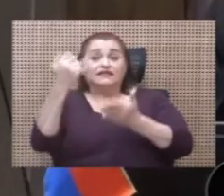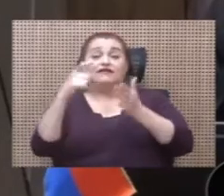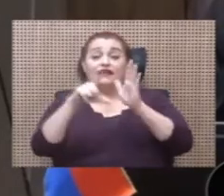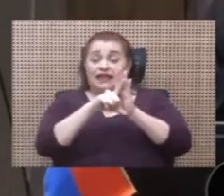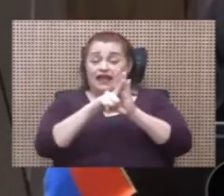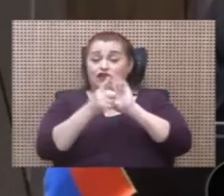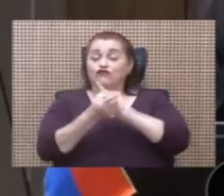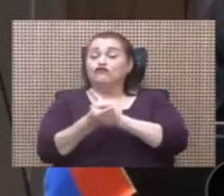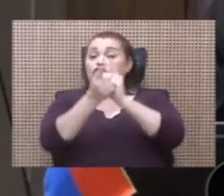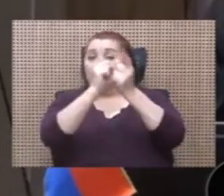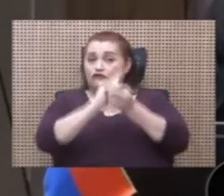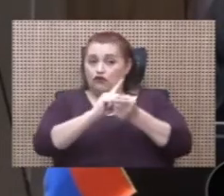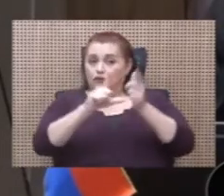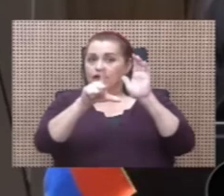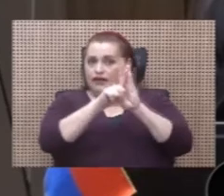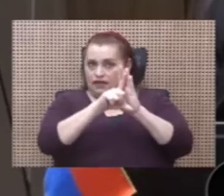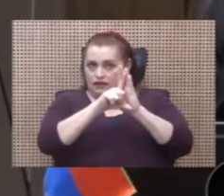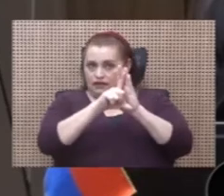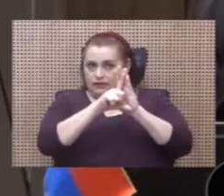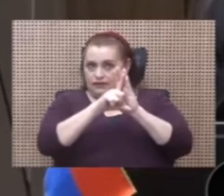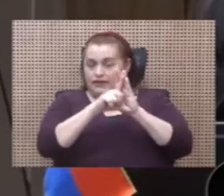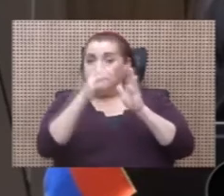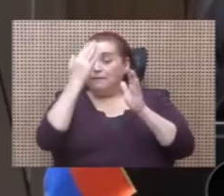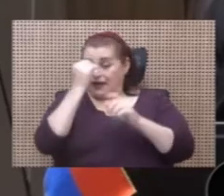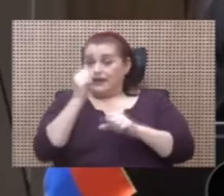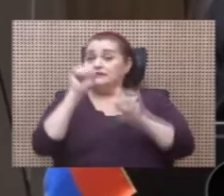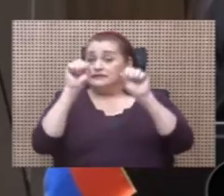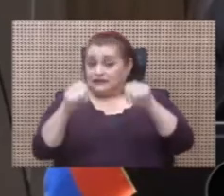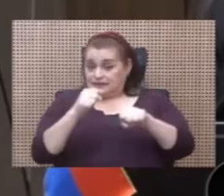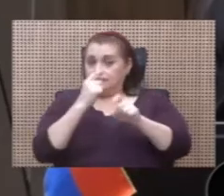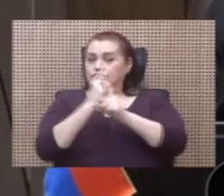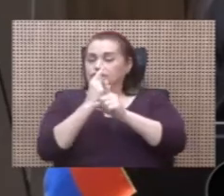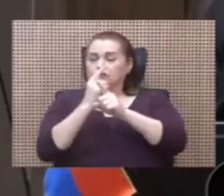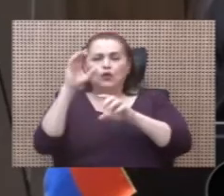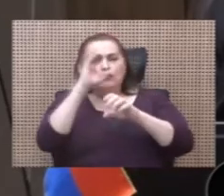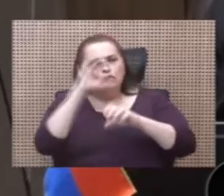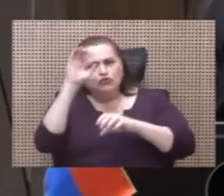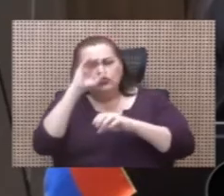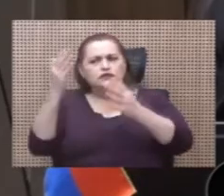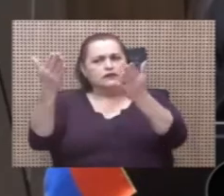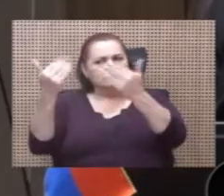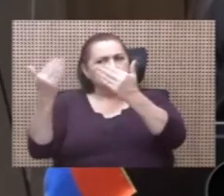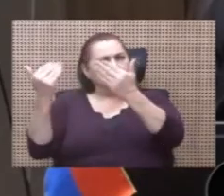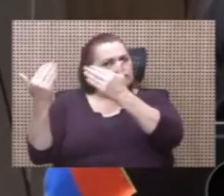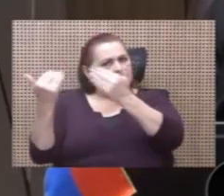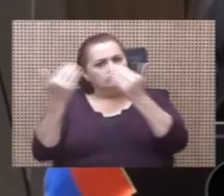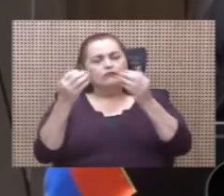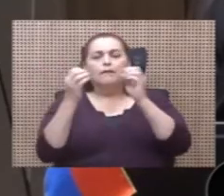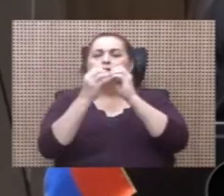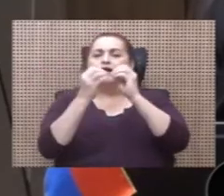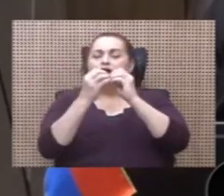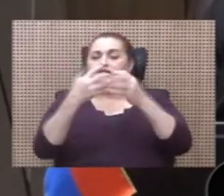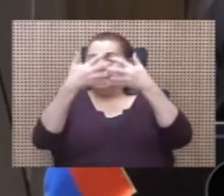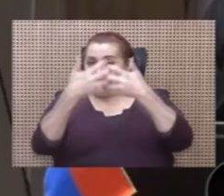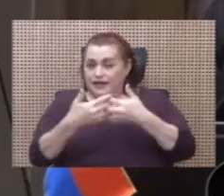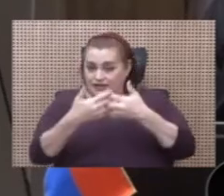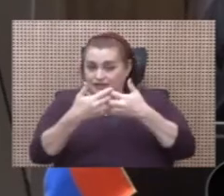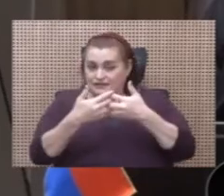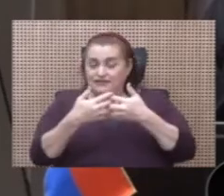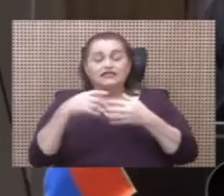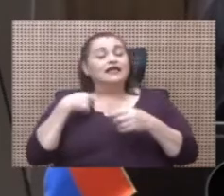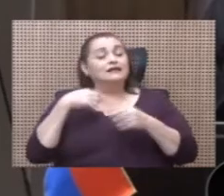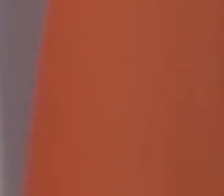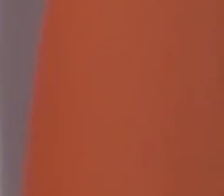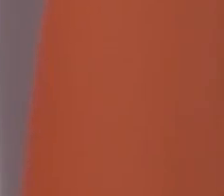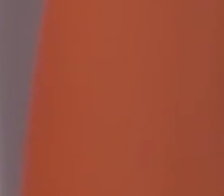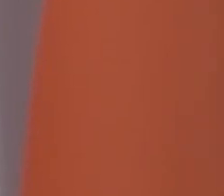reformar esta ley para efectivamente Buscar atraer a más empresas a que opten por el esquema de Educación digoal